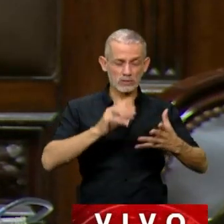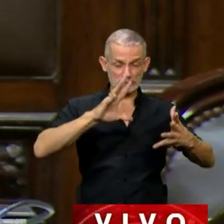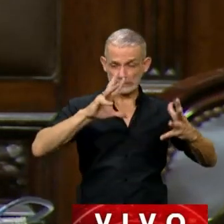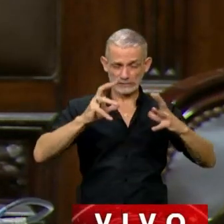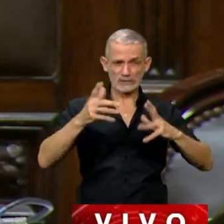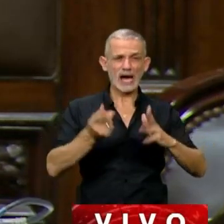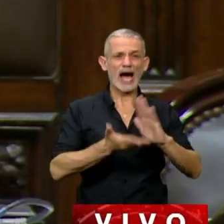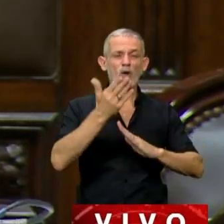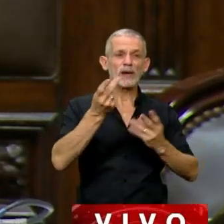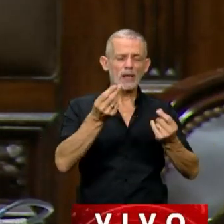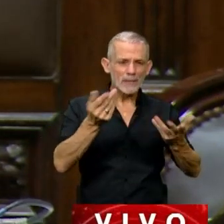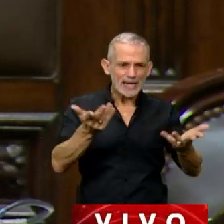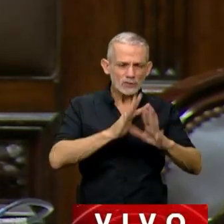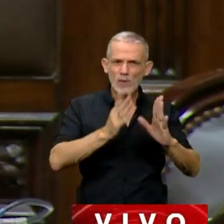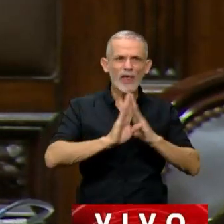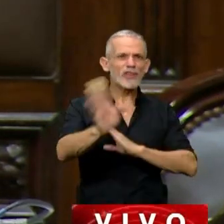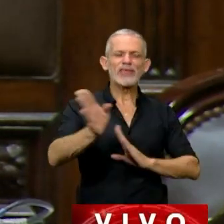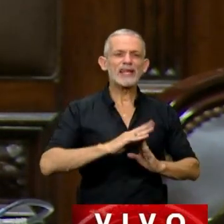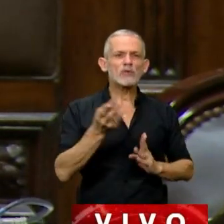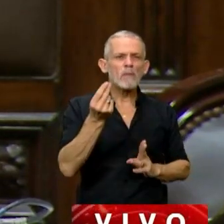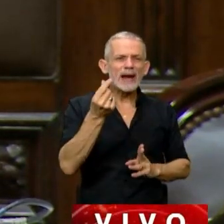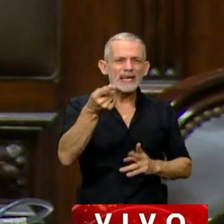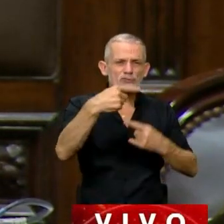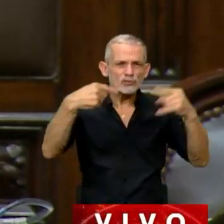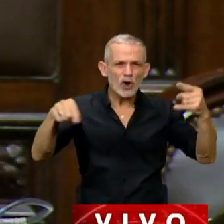distorsivos porque aumentan los precios, va directamente al precio.